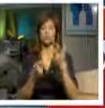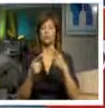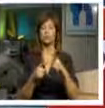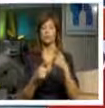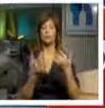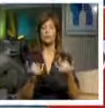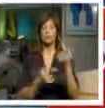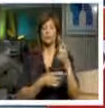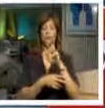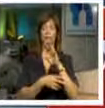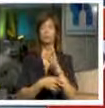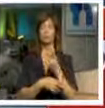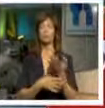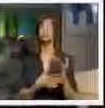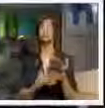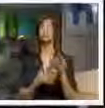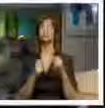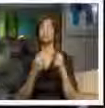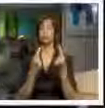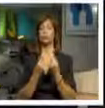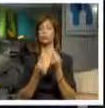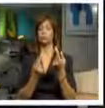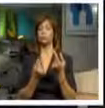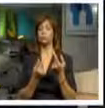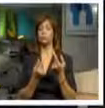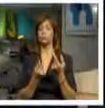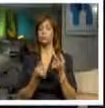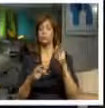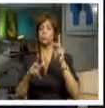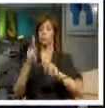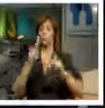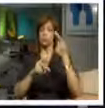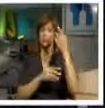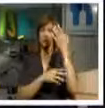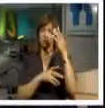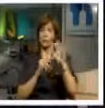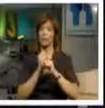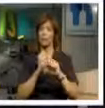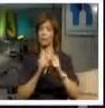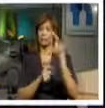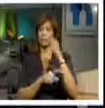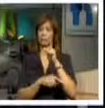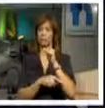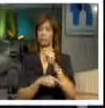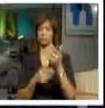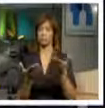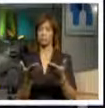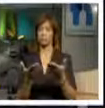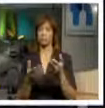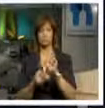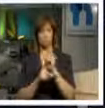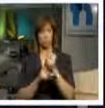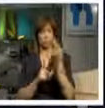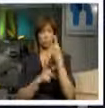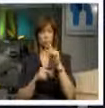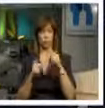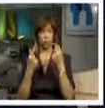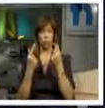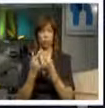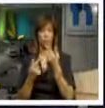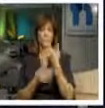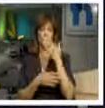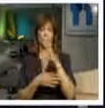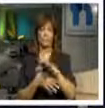en el país ya que se han desmantelado bandas que han hecho esto porque mucha gente pensará que es una exageración no no aquí ya han habido casos de bandas